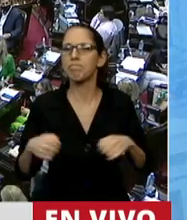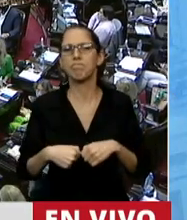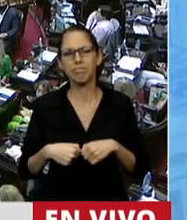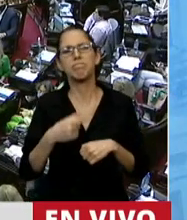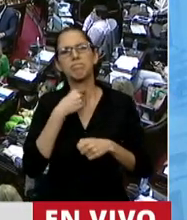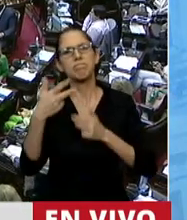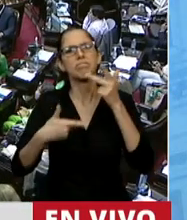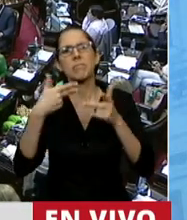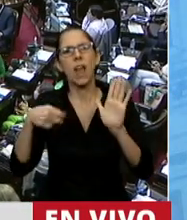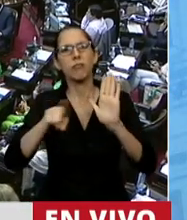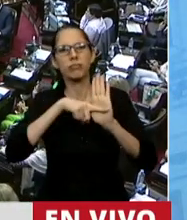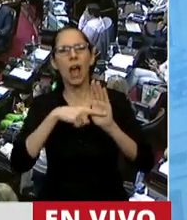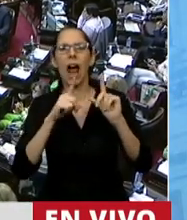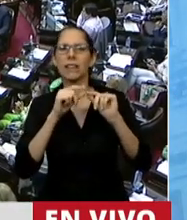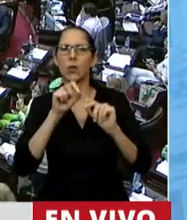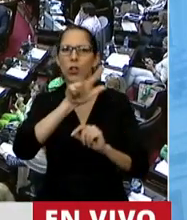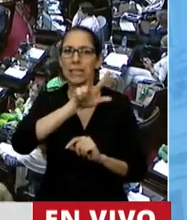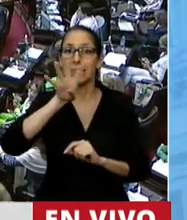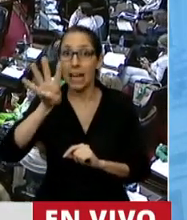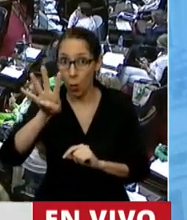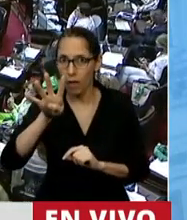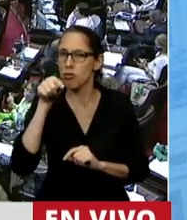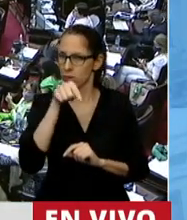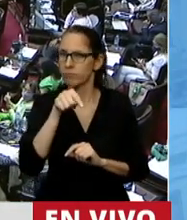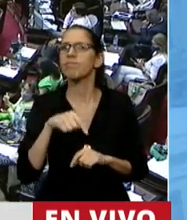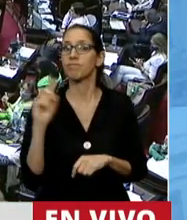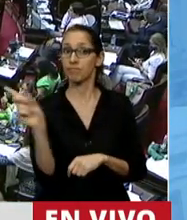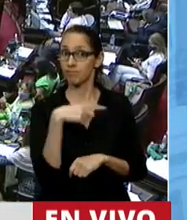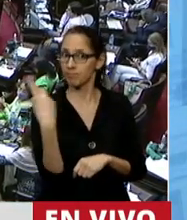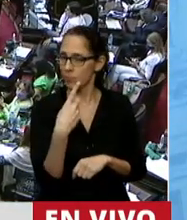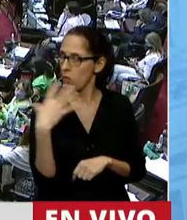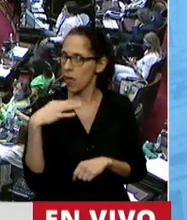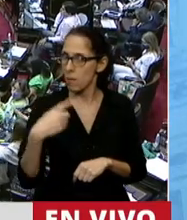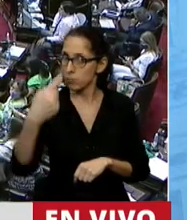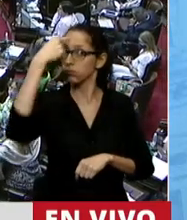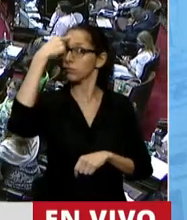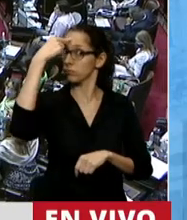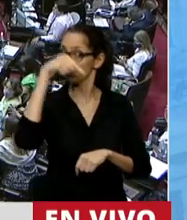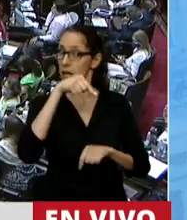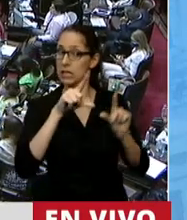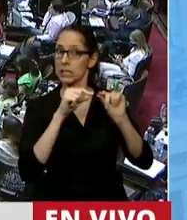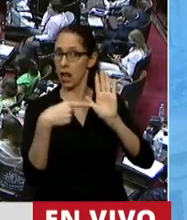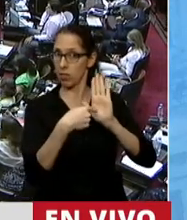34, que nosotros vamos a tener la obligación de tenerlo muy presente.